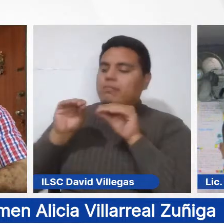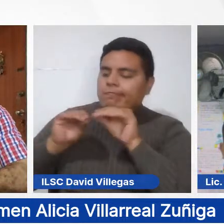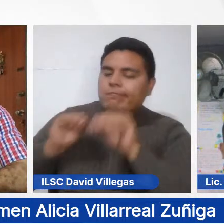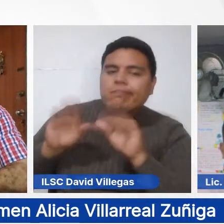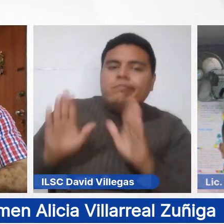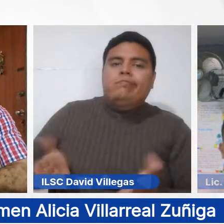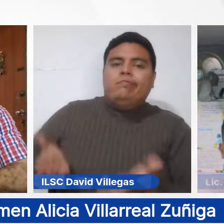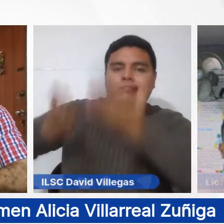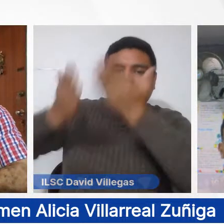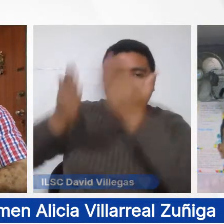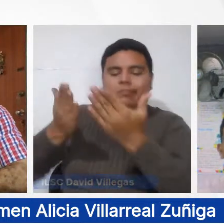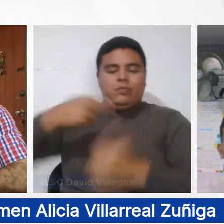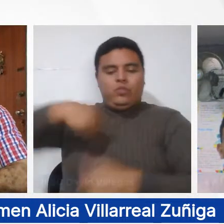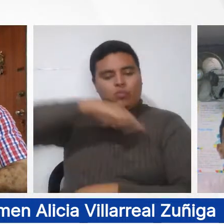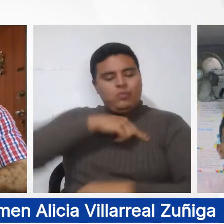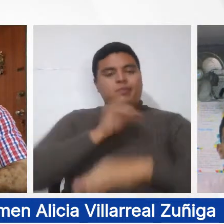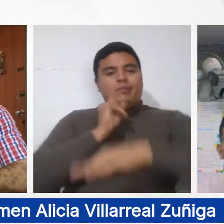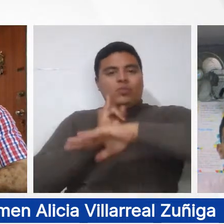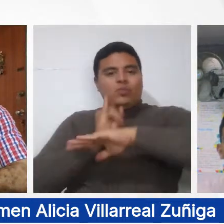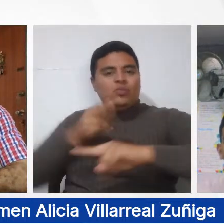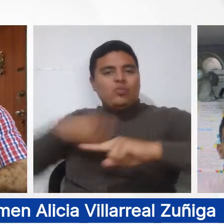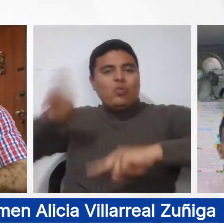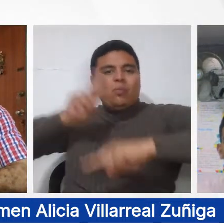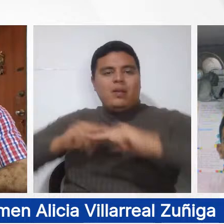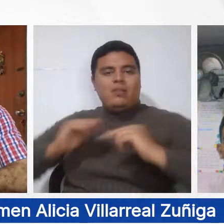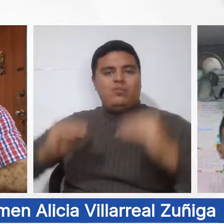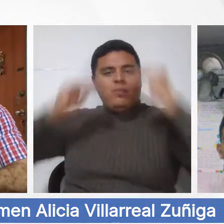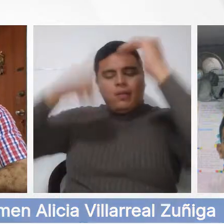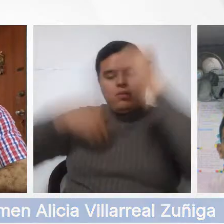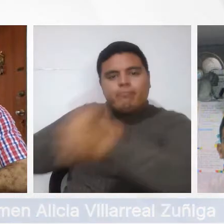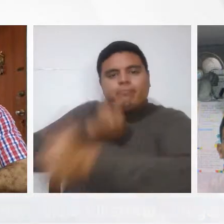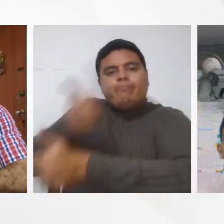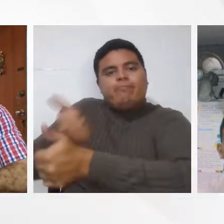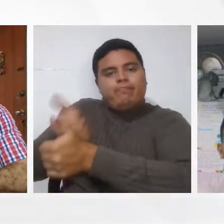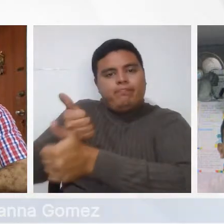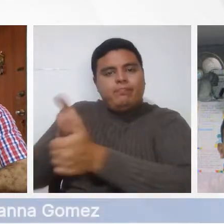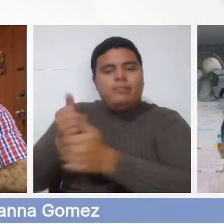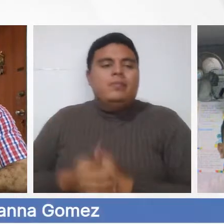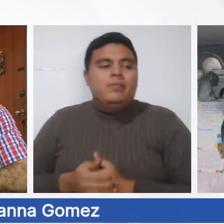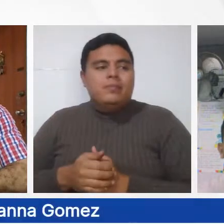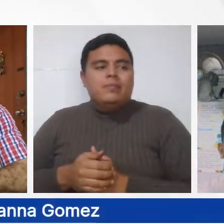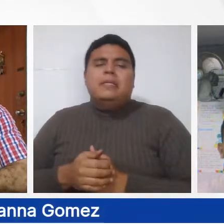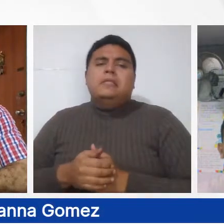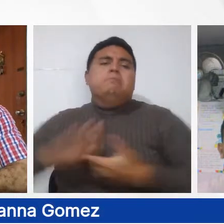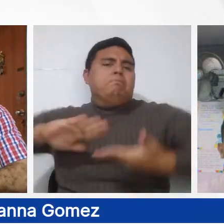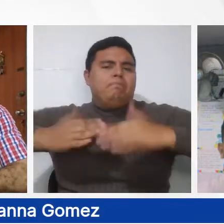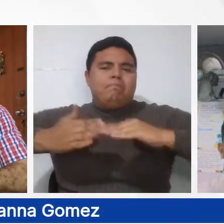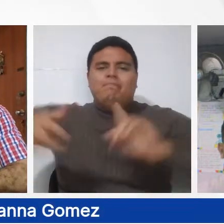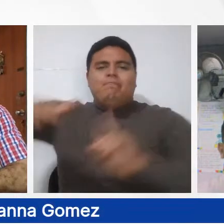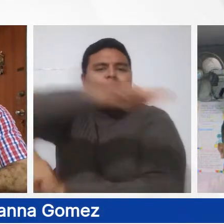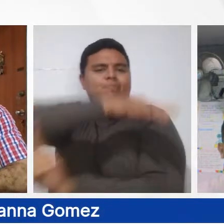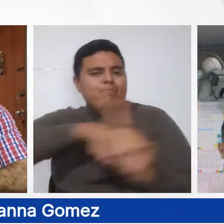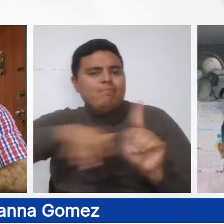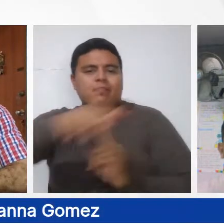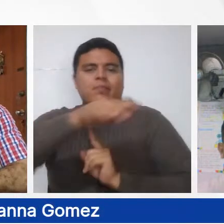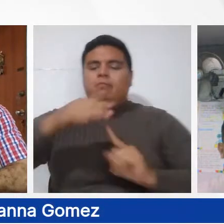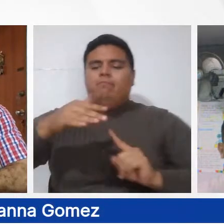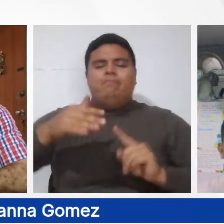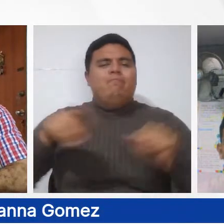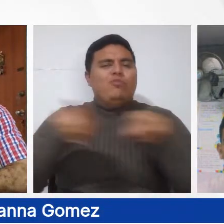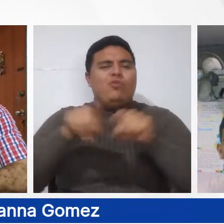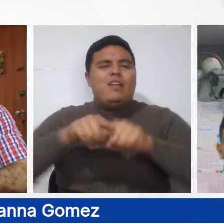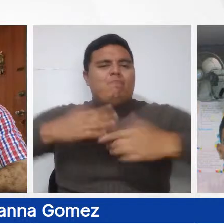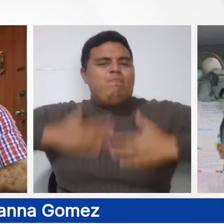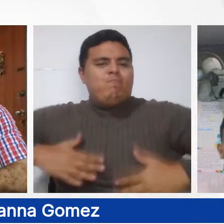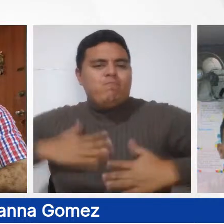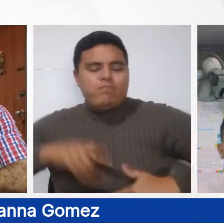realiza desde la Escuela Normal Superior. Esa población es muy amena, pues son bienvenidos todos y invitados pues a que conozcan a